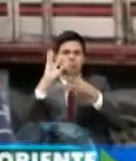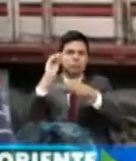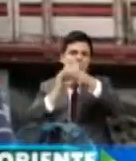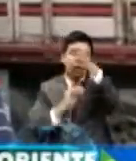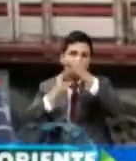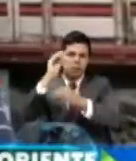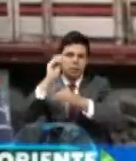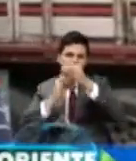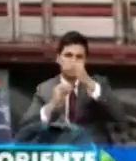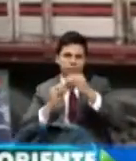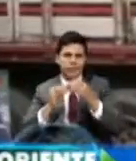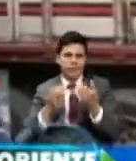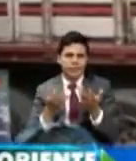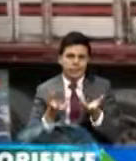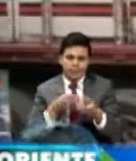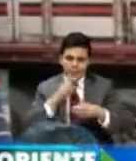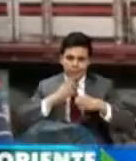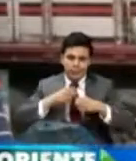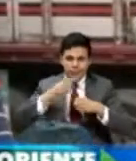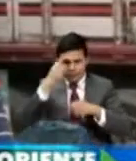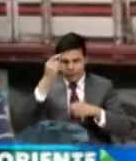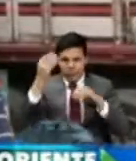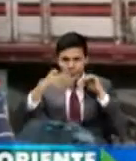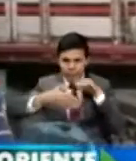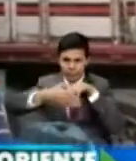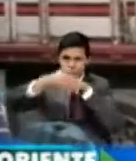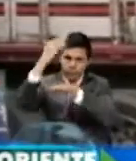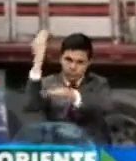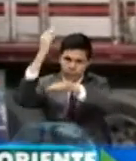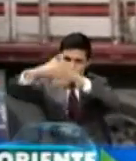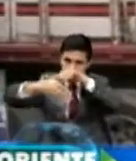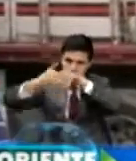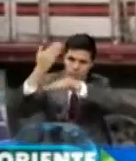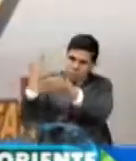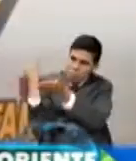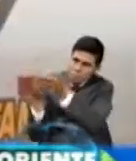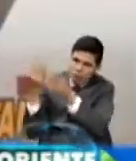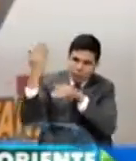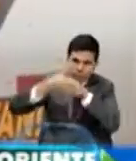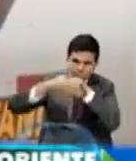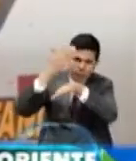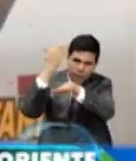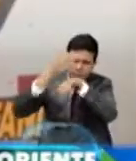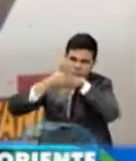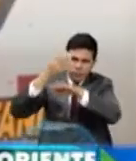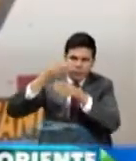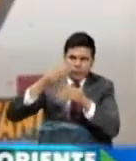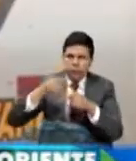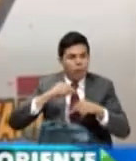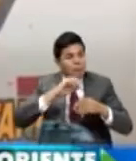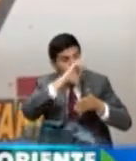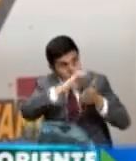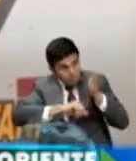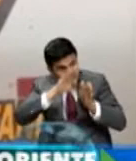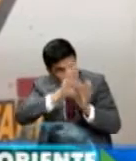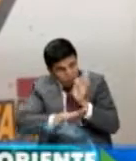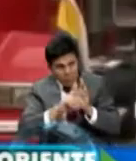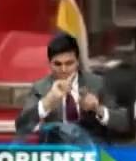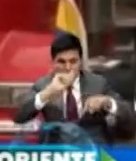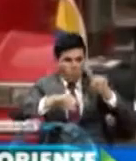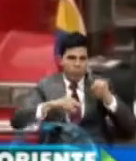Es la cuestión de los peajes, dicen ellos que no es posible, porque la verdad que nosotros como camioneros somos quienes estamos subsidiando